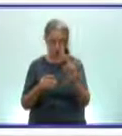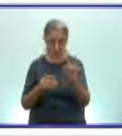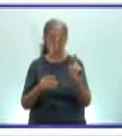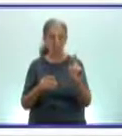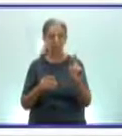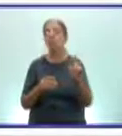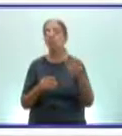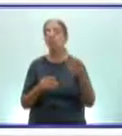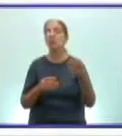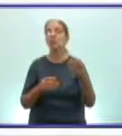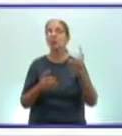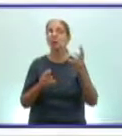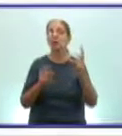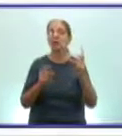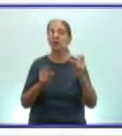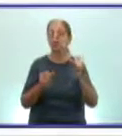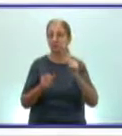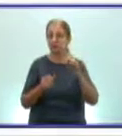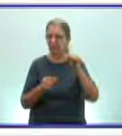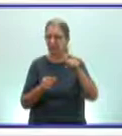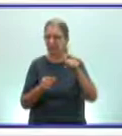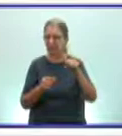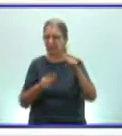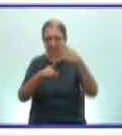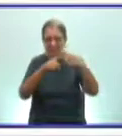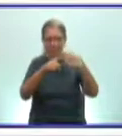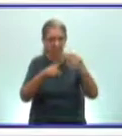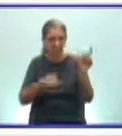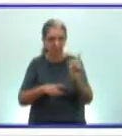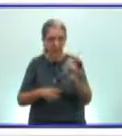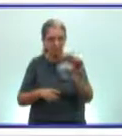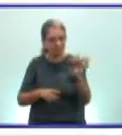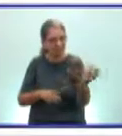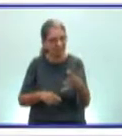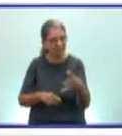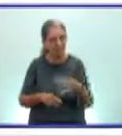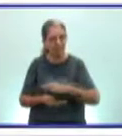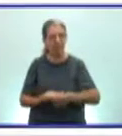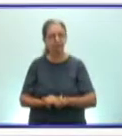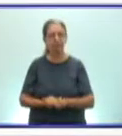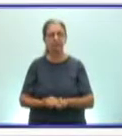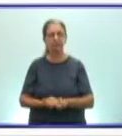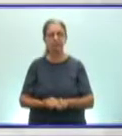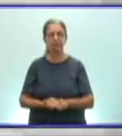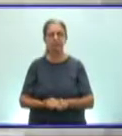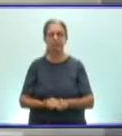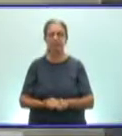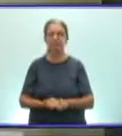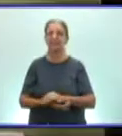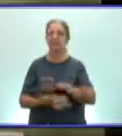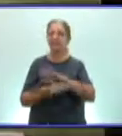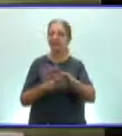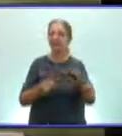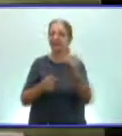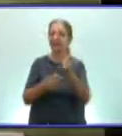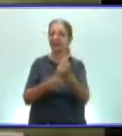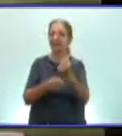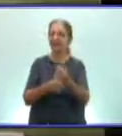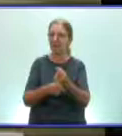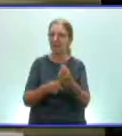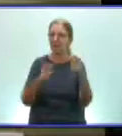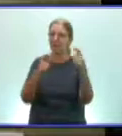opción no la marcamos. Entonces ya has podido trabajar calculando